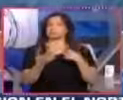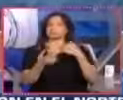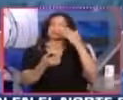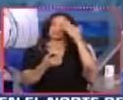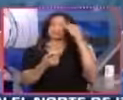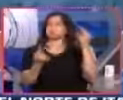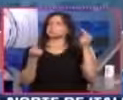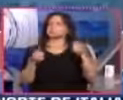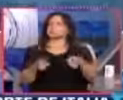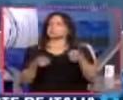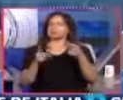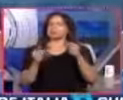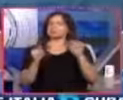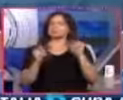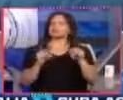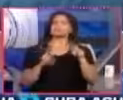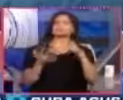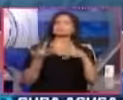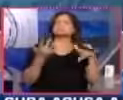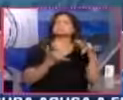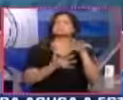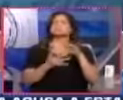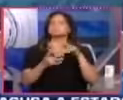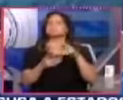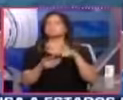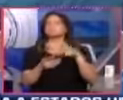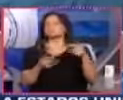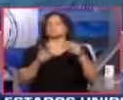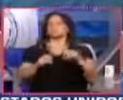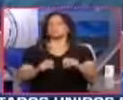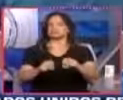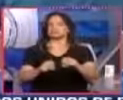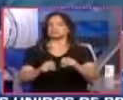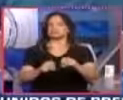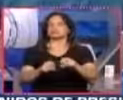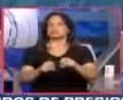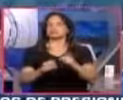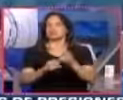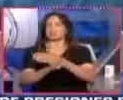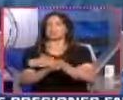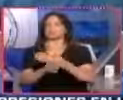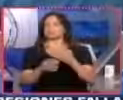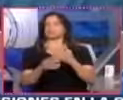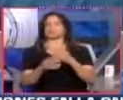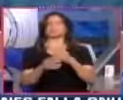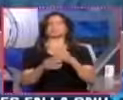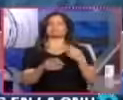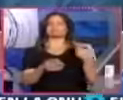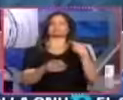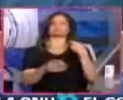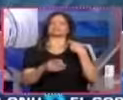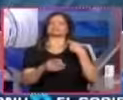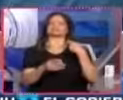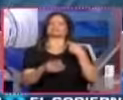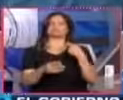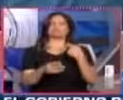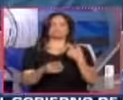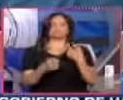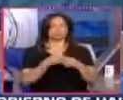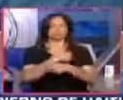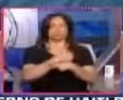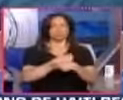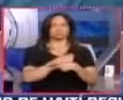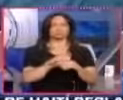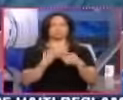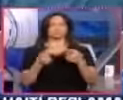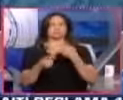viene, entonces a eso le echen mano antes de que operen la profesión que ellos quieren tener aquí,